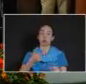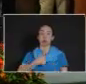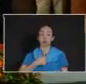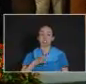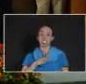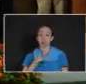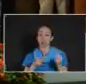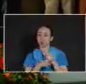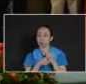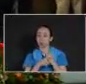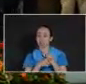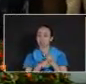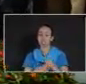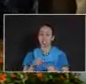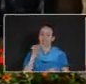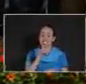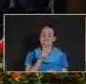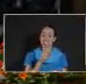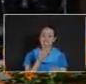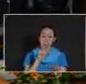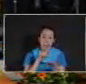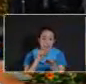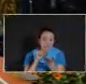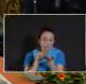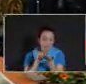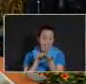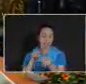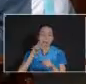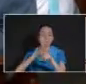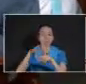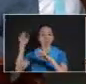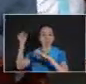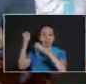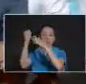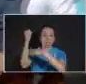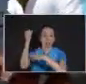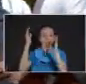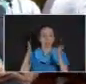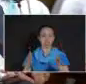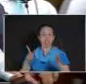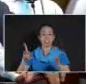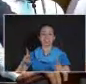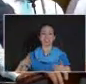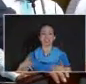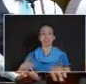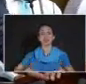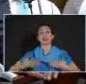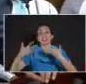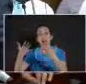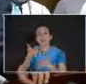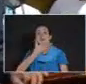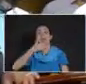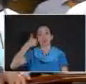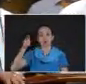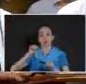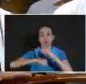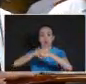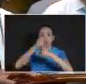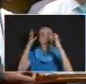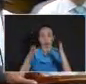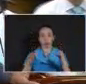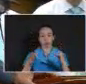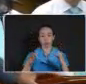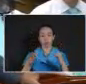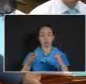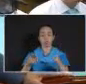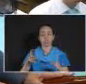esa semilla es más poderosa y da pues mejores frutos. Entonces